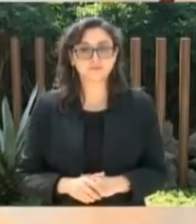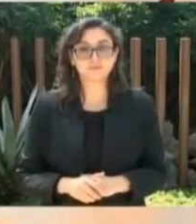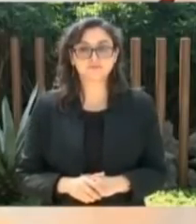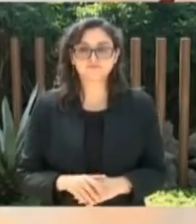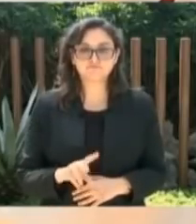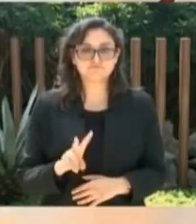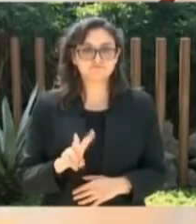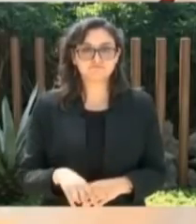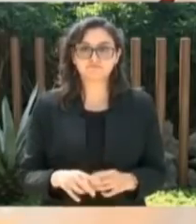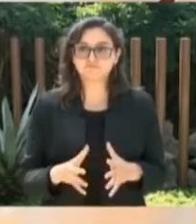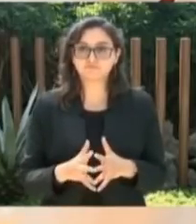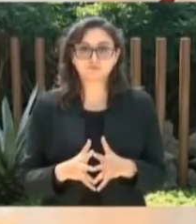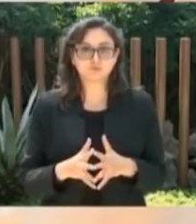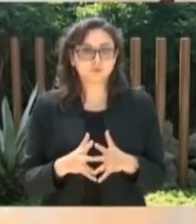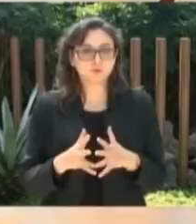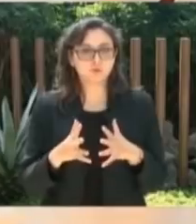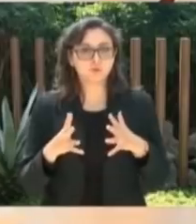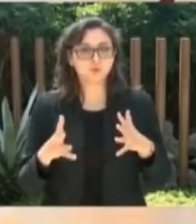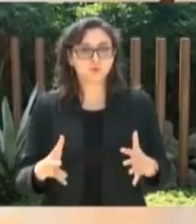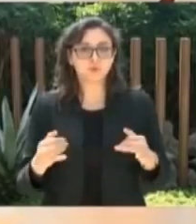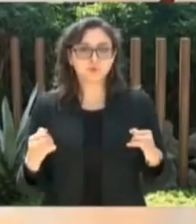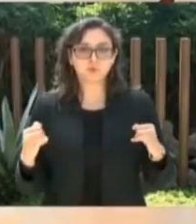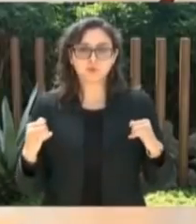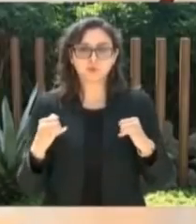gran institución